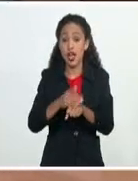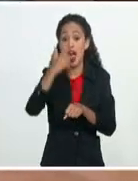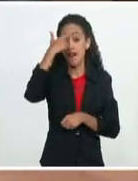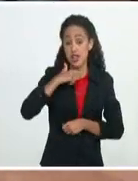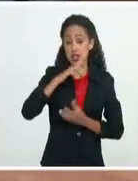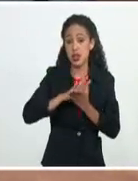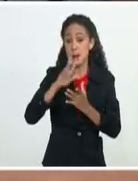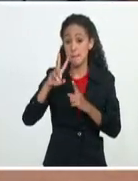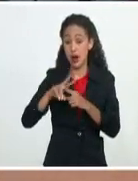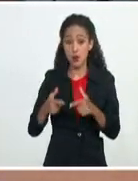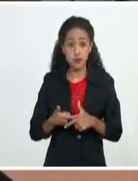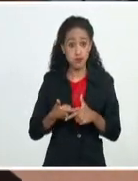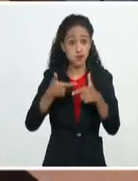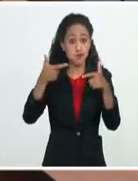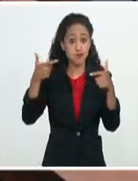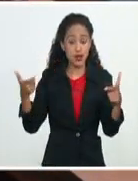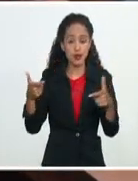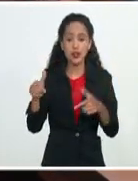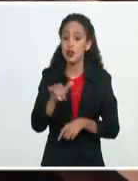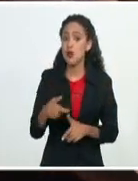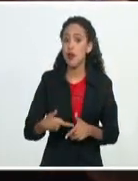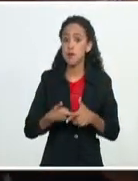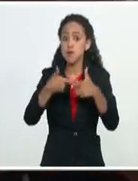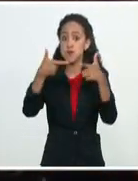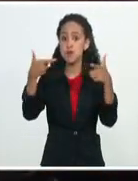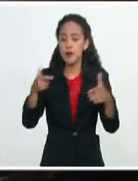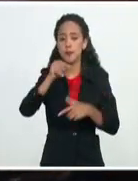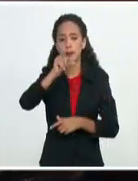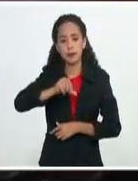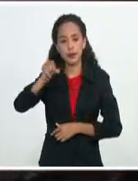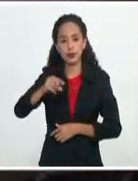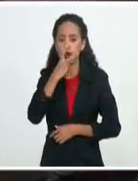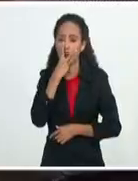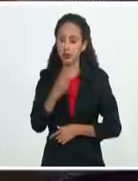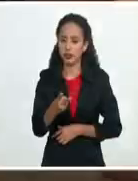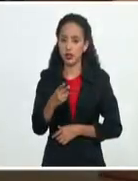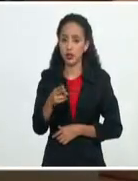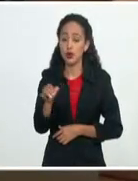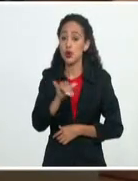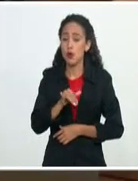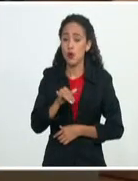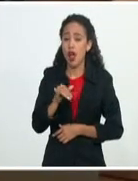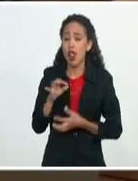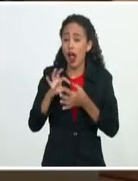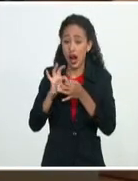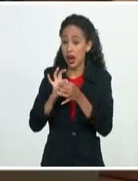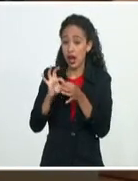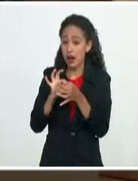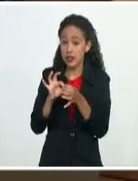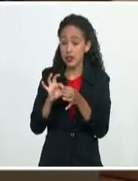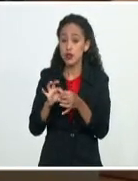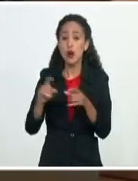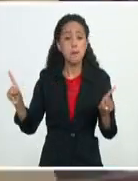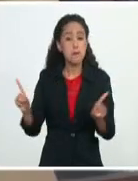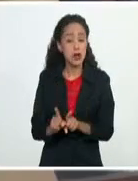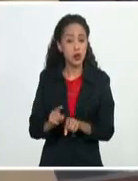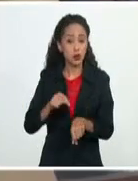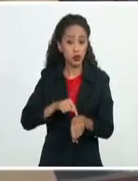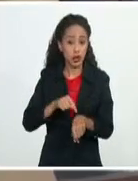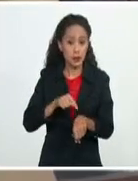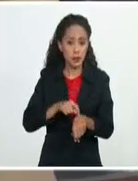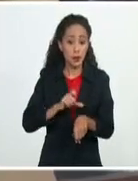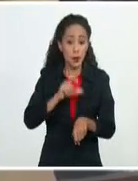año. También se incrementó la cantidad de pacientes atendidos en las unidades de atención al grave, se acortó el tiempo de transición hacia la